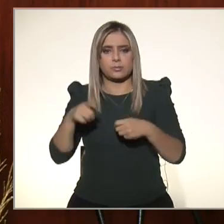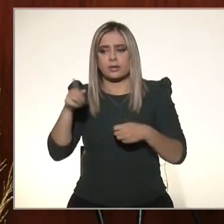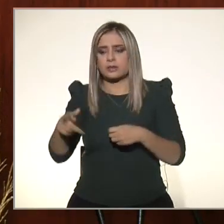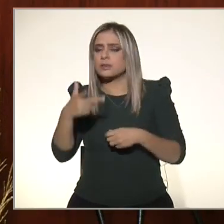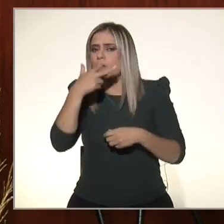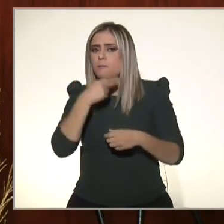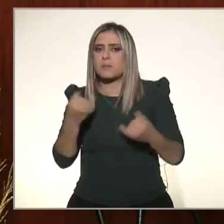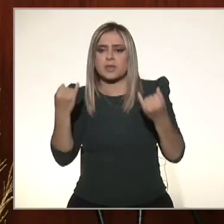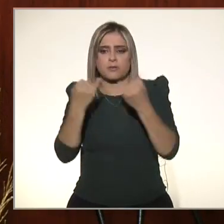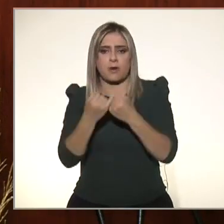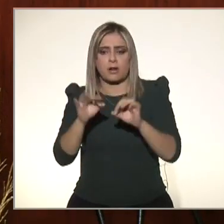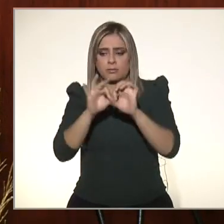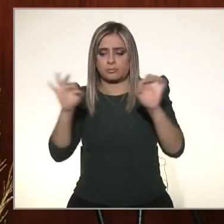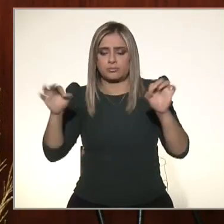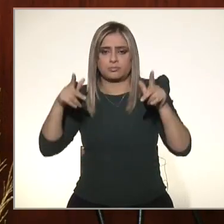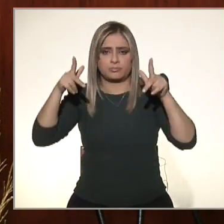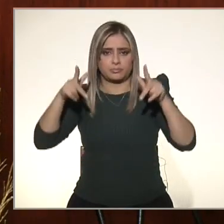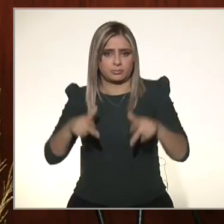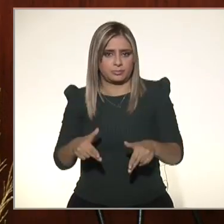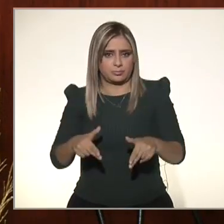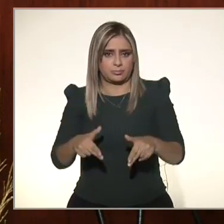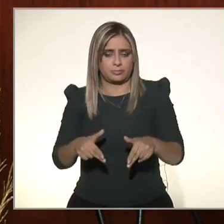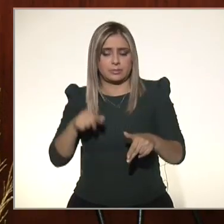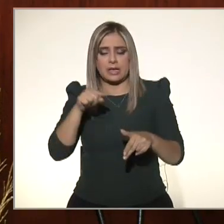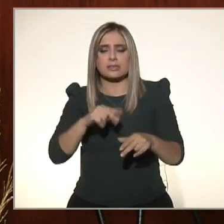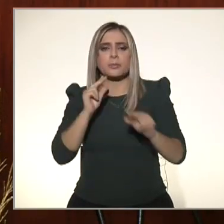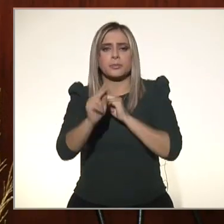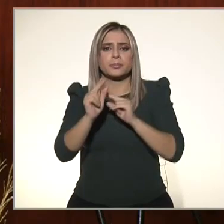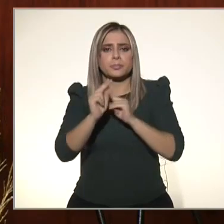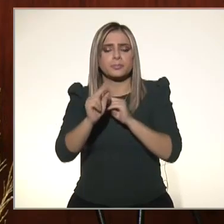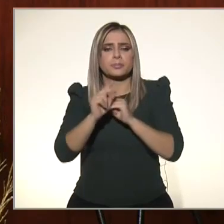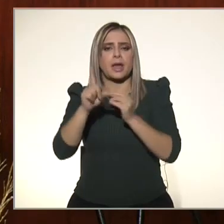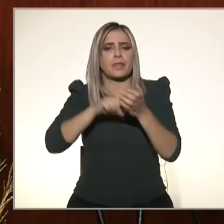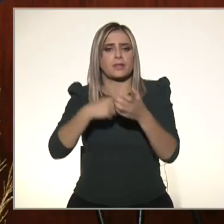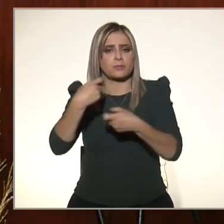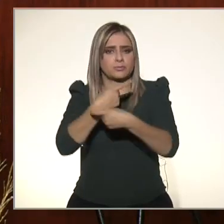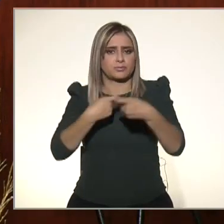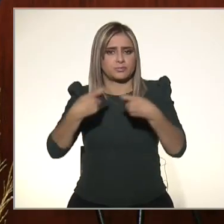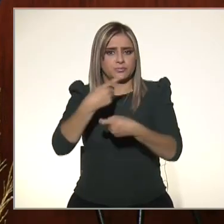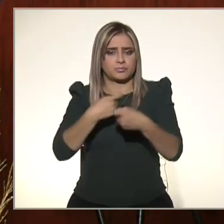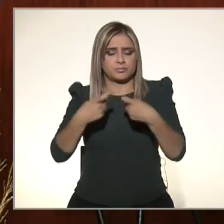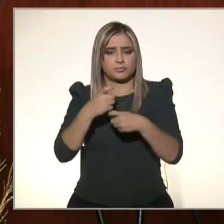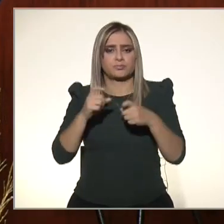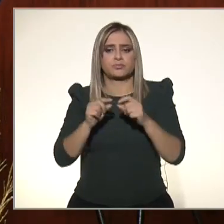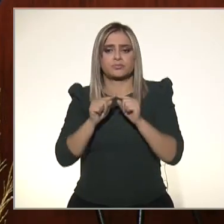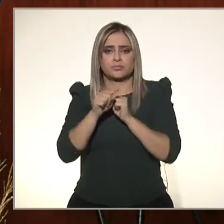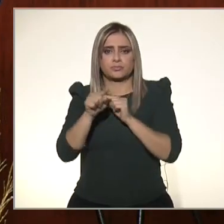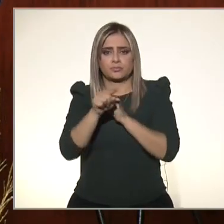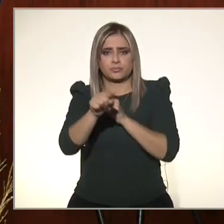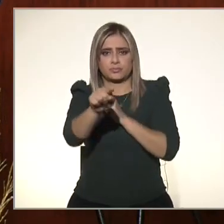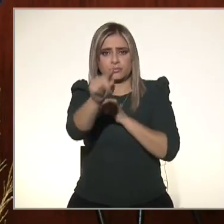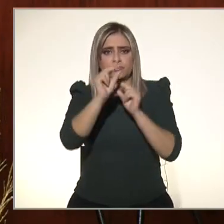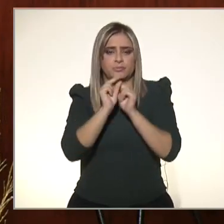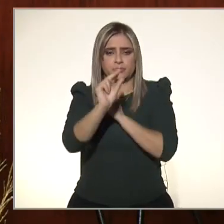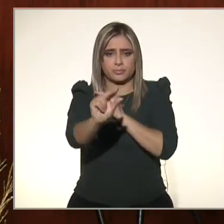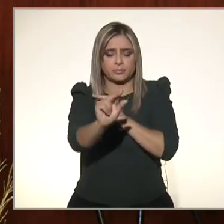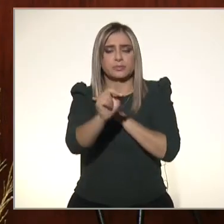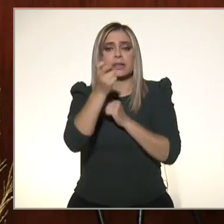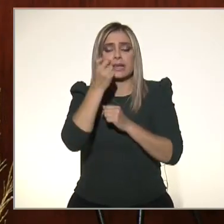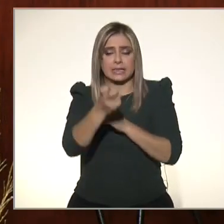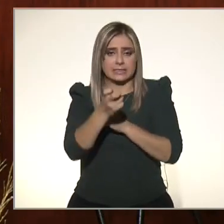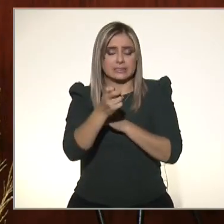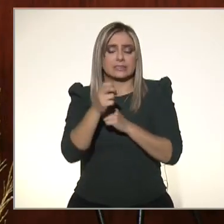del conducto deferente, el conducto que lleva el semen o los espermas desde el testículo hasta la salida con el líquido seminal, y es